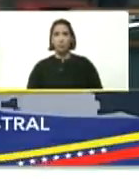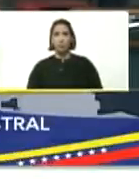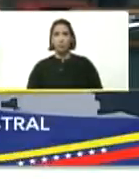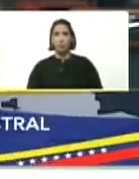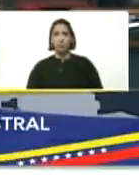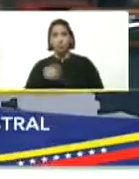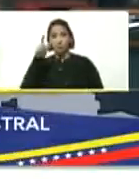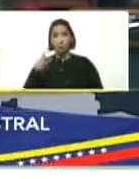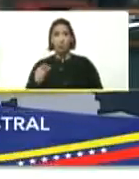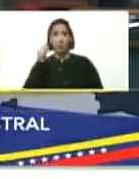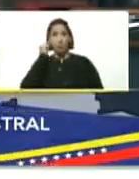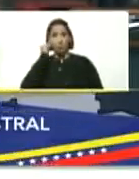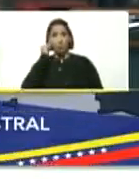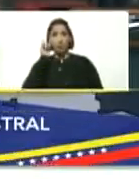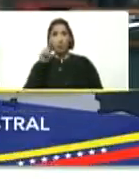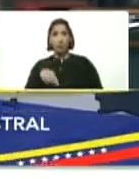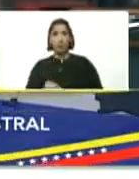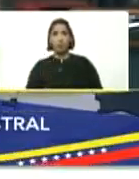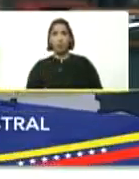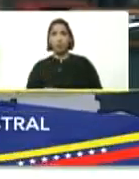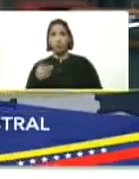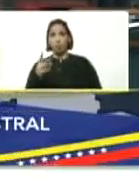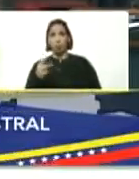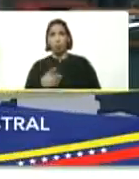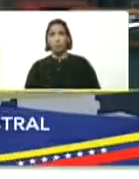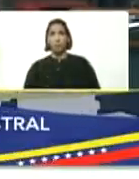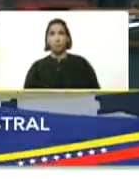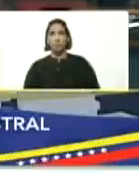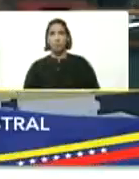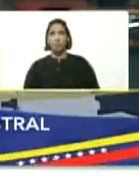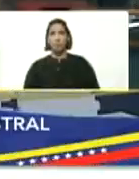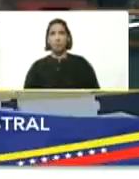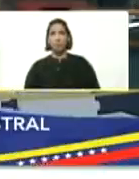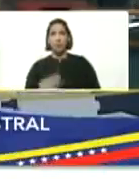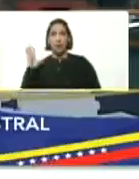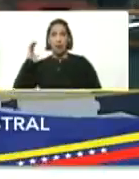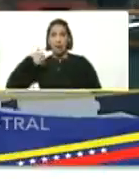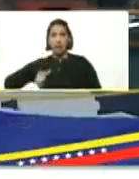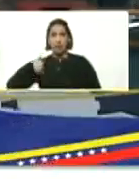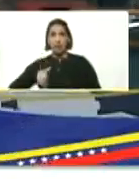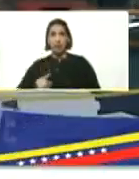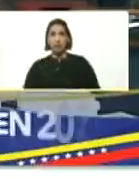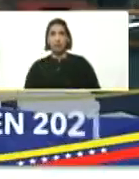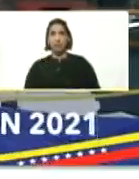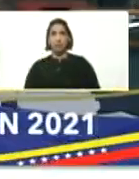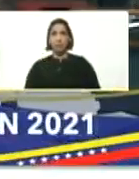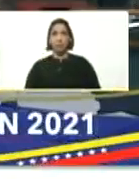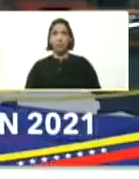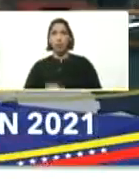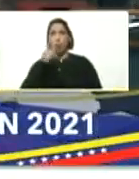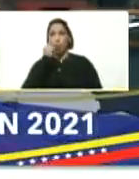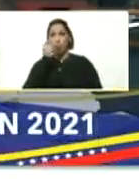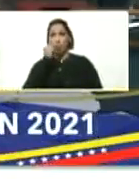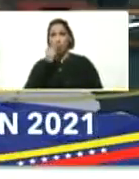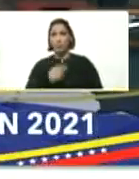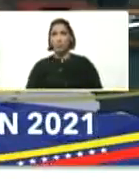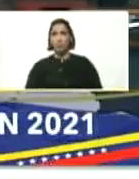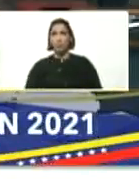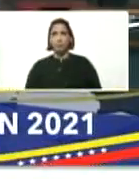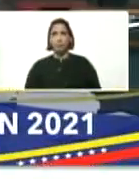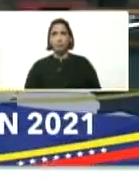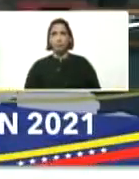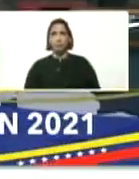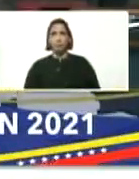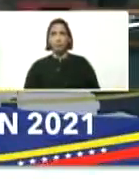Perla Milena Mendoza, la segunda Perla, de Argentina. Rubén Vizeglia,